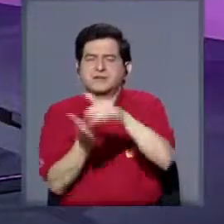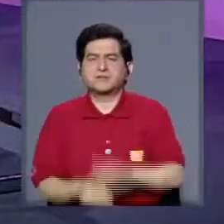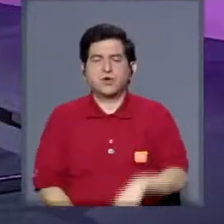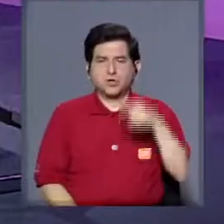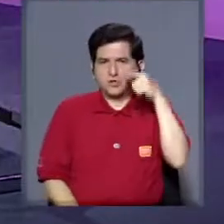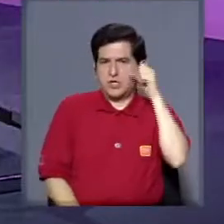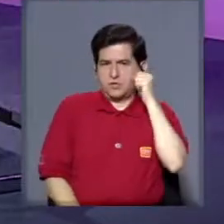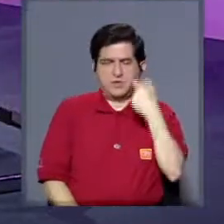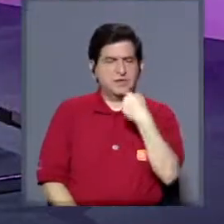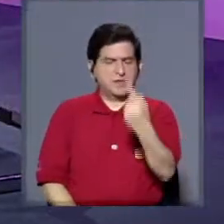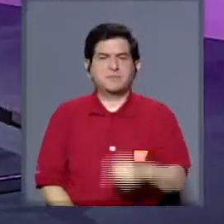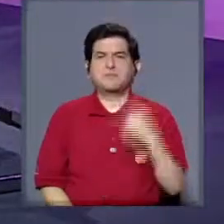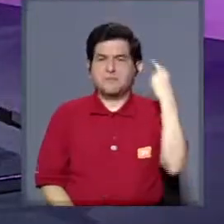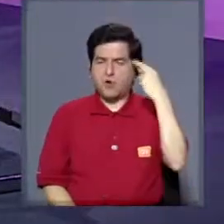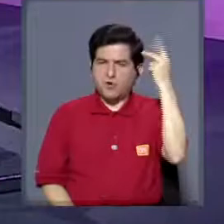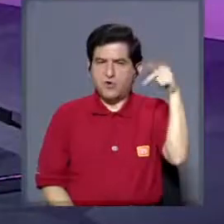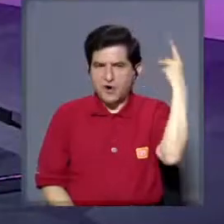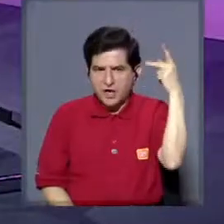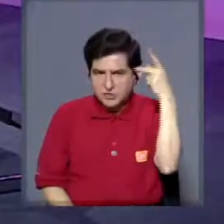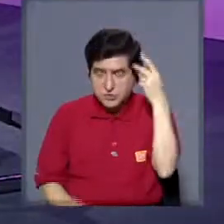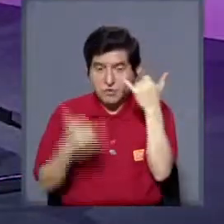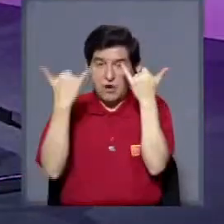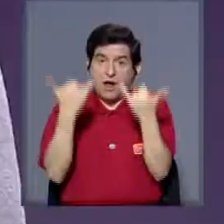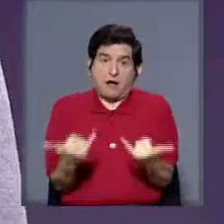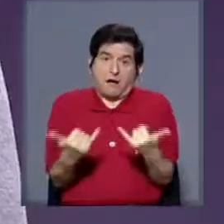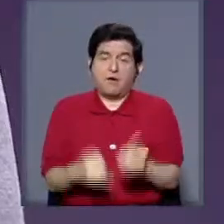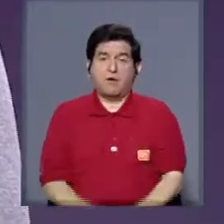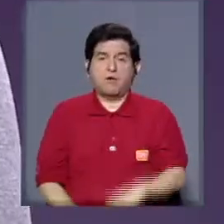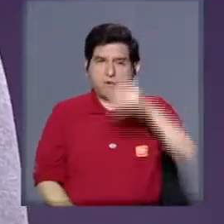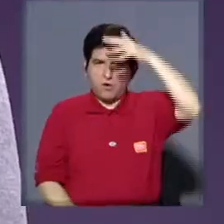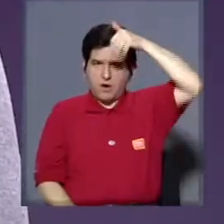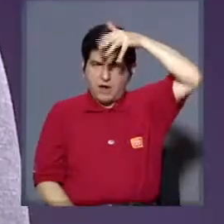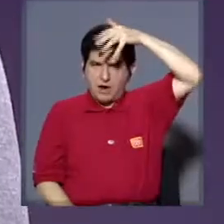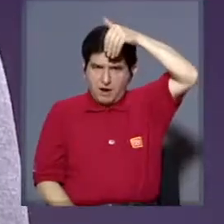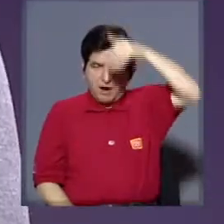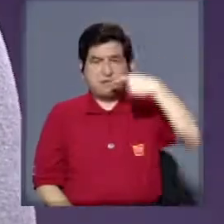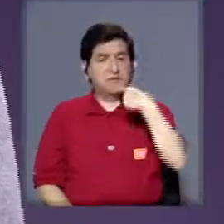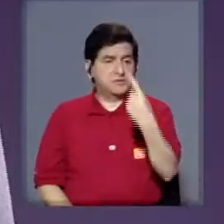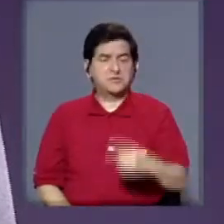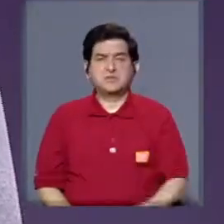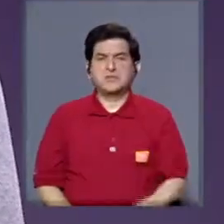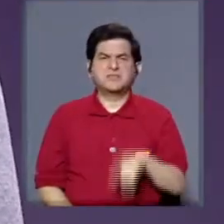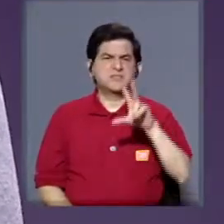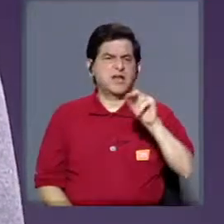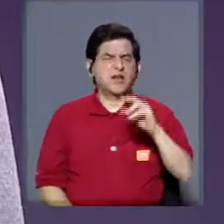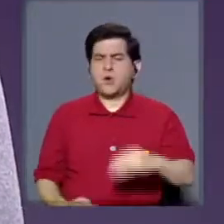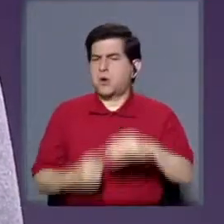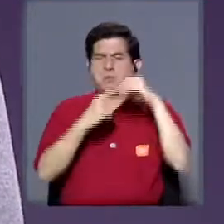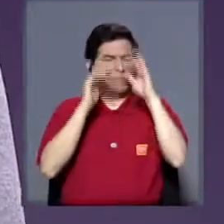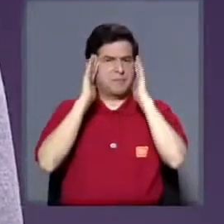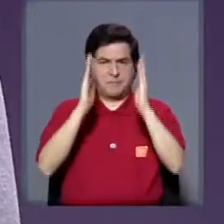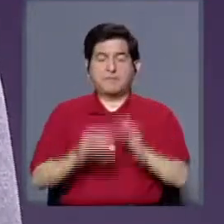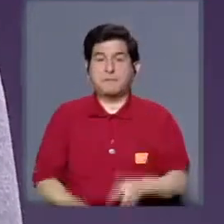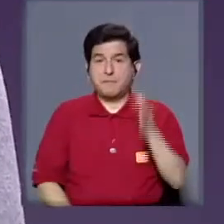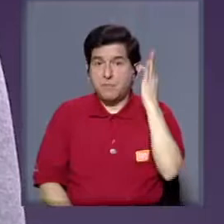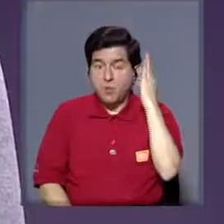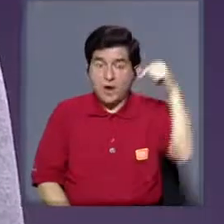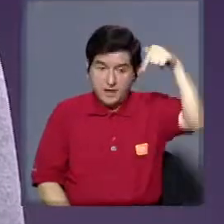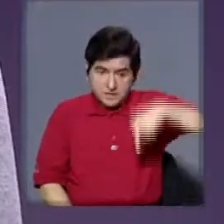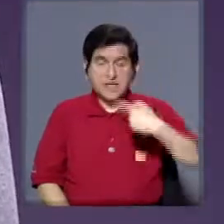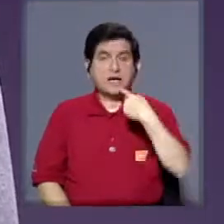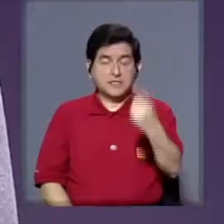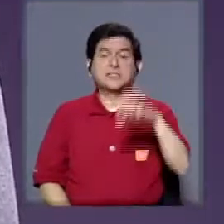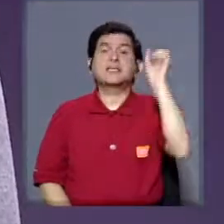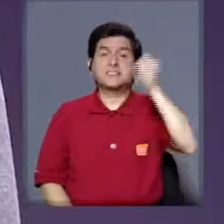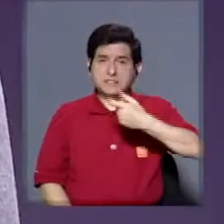luís guillermo dijo razones políticas y ahora éste carlos alvarado dice que no es prioridad las mujeres estamos aquí para